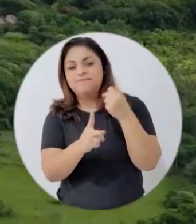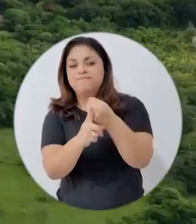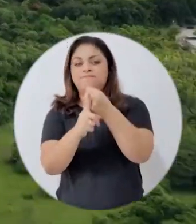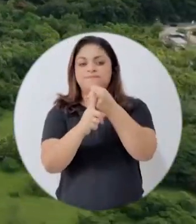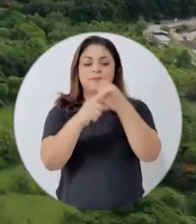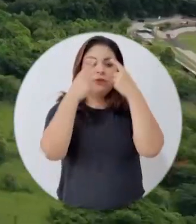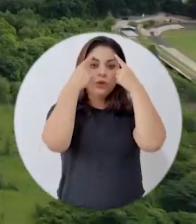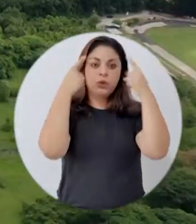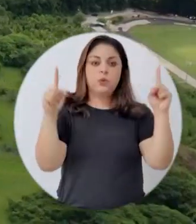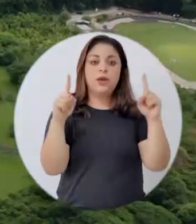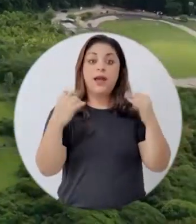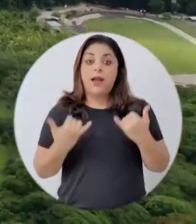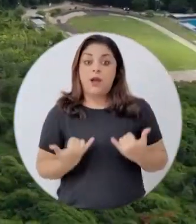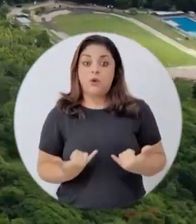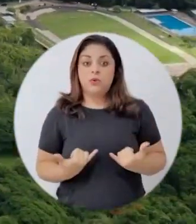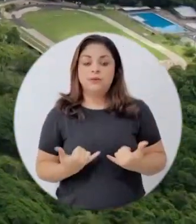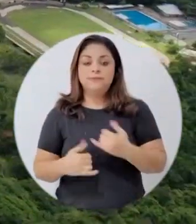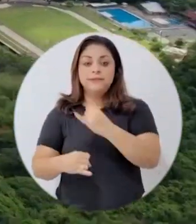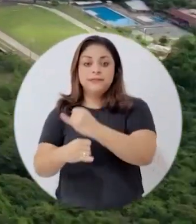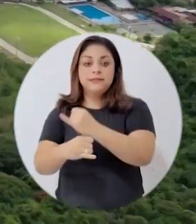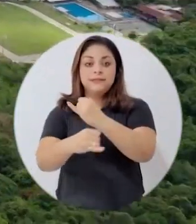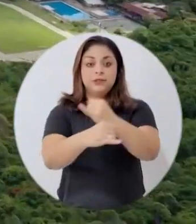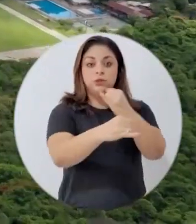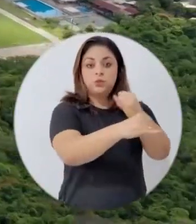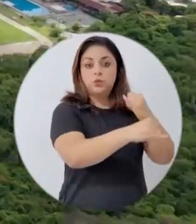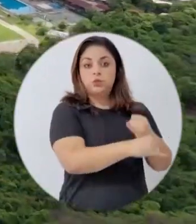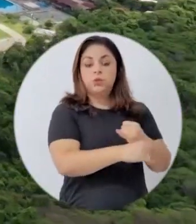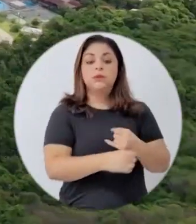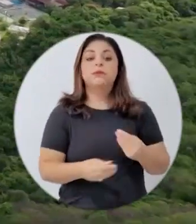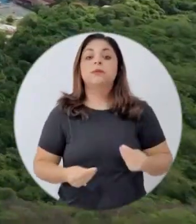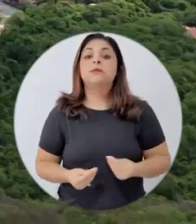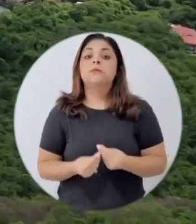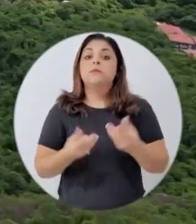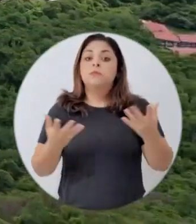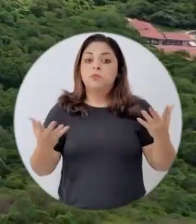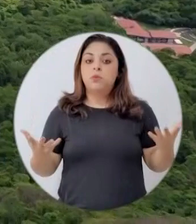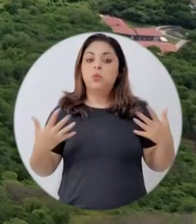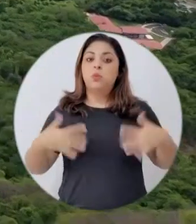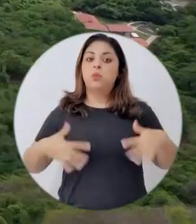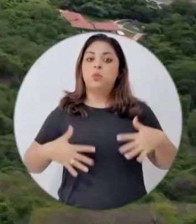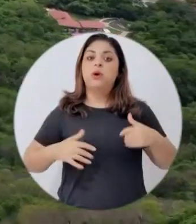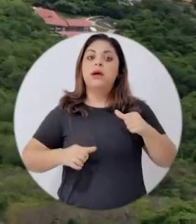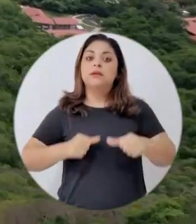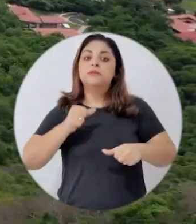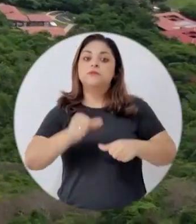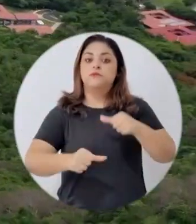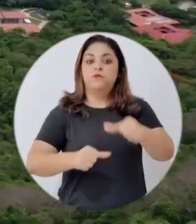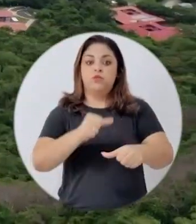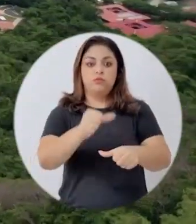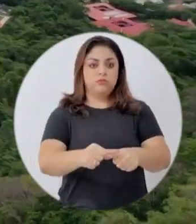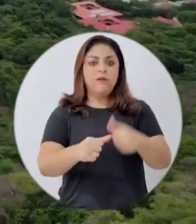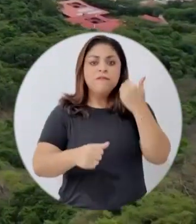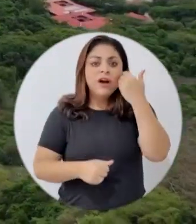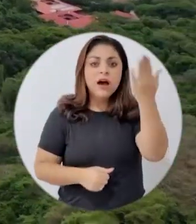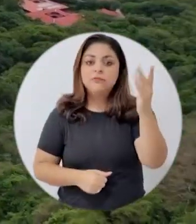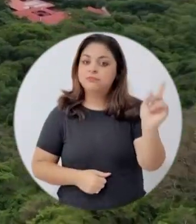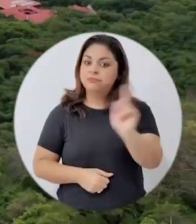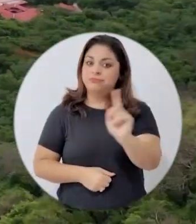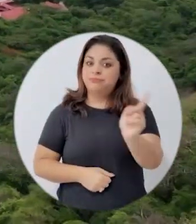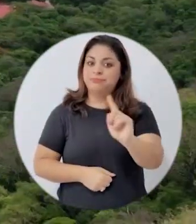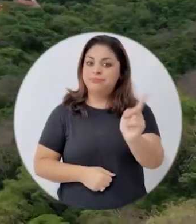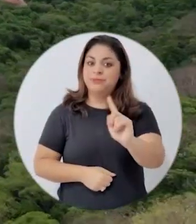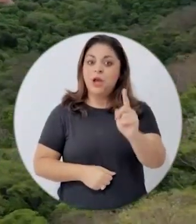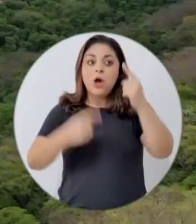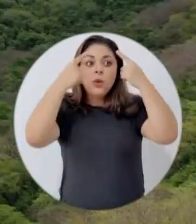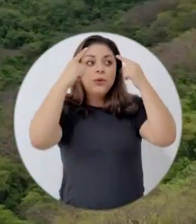las instituciones públicas, entre más nos vayamos sumando, y es un gran esfuerzo, ¿verdad? No es fácil para las instituciones públicas